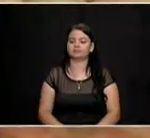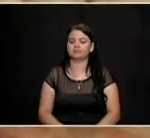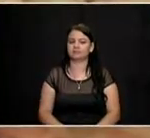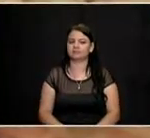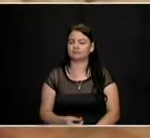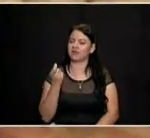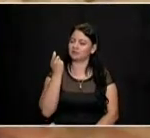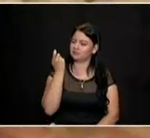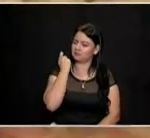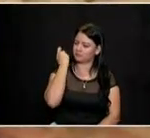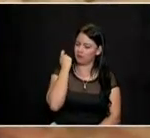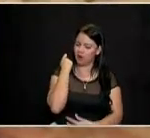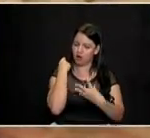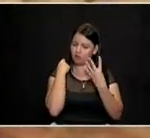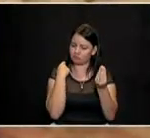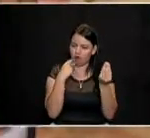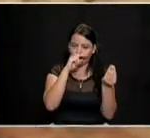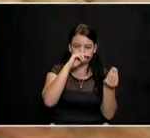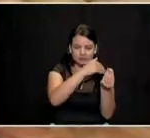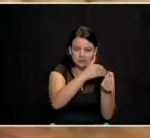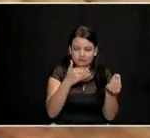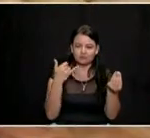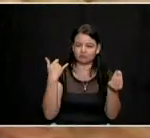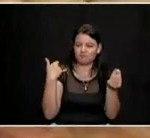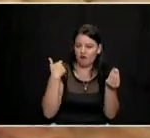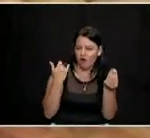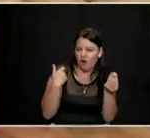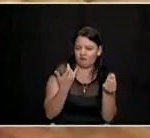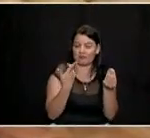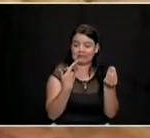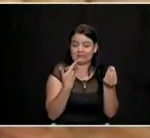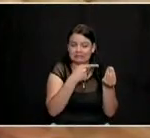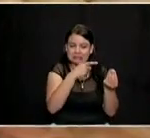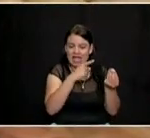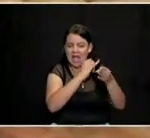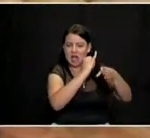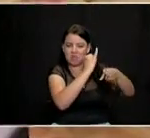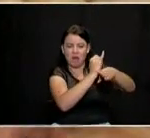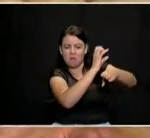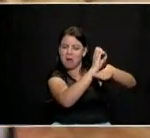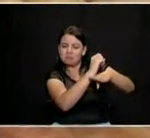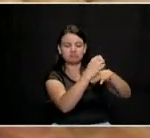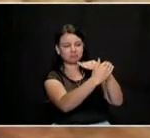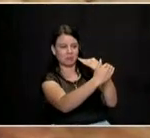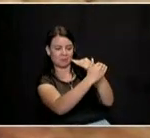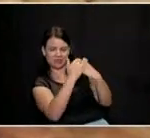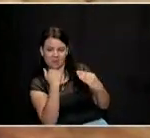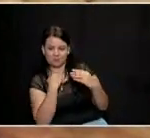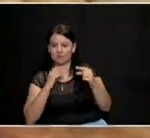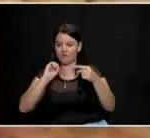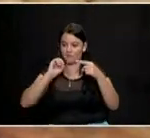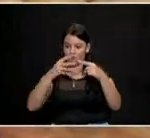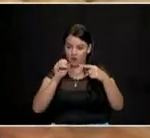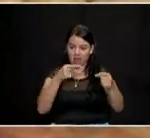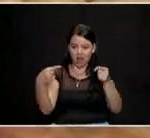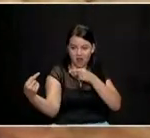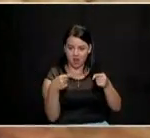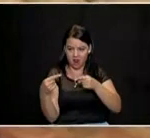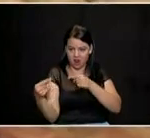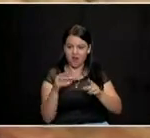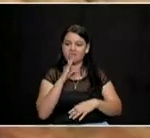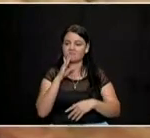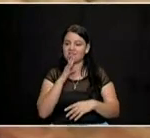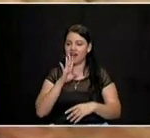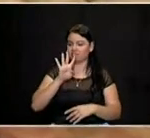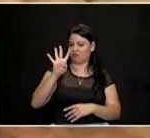niños niñas y adolescentes como también de organizaciones sociales nos invitaron a un foro debate al que sólo fuimos cuatro candidatos y firmamos un